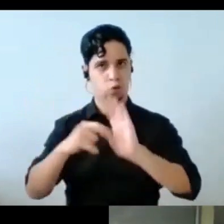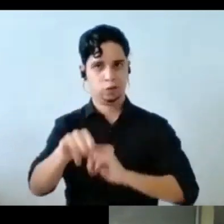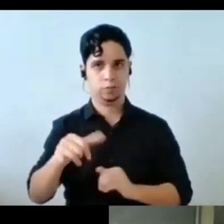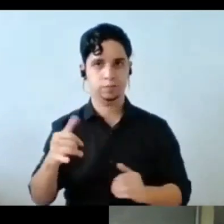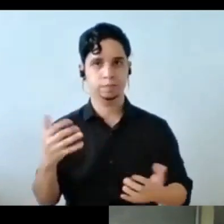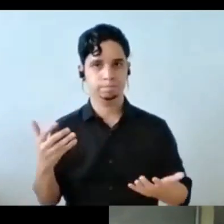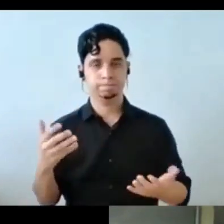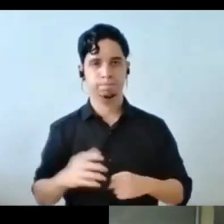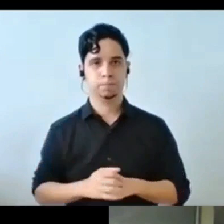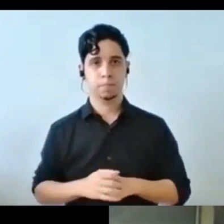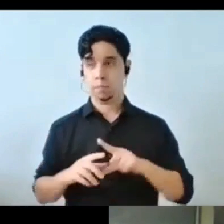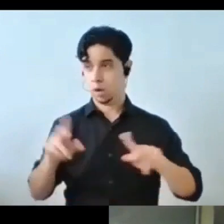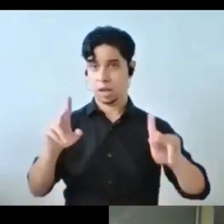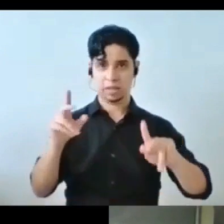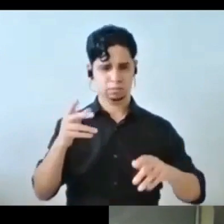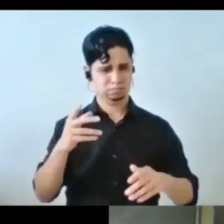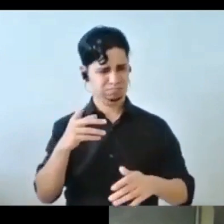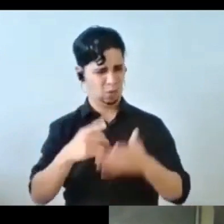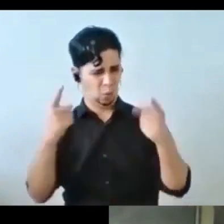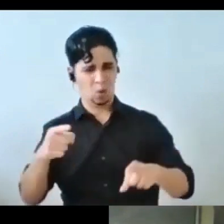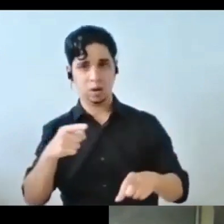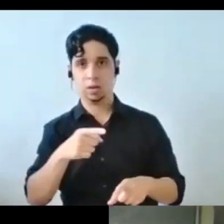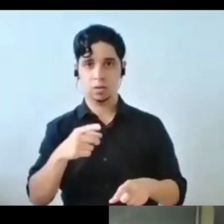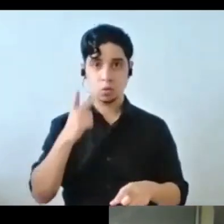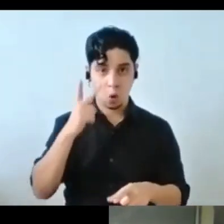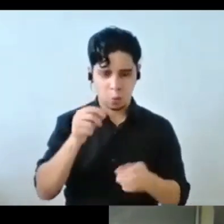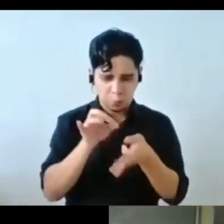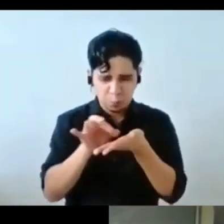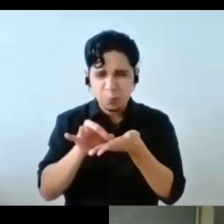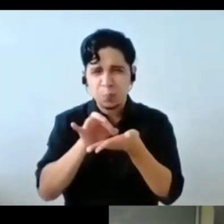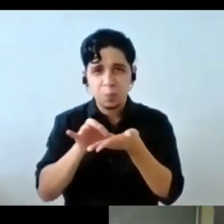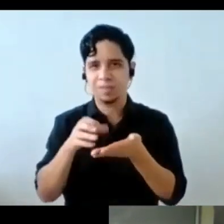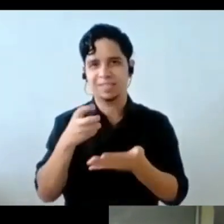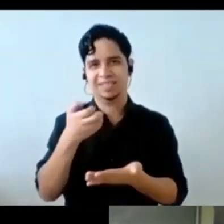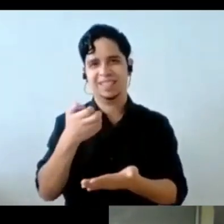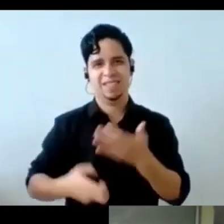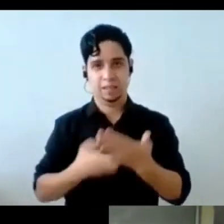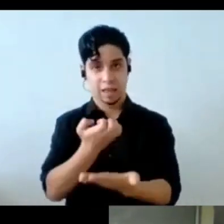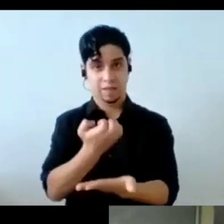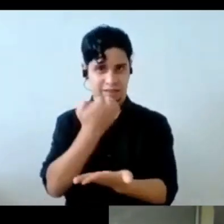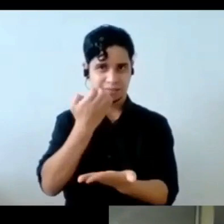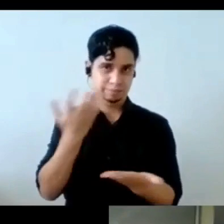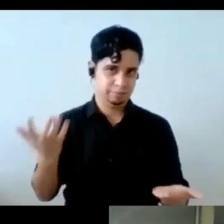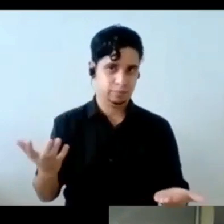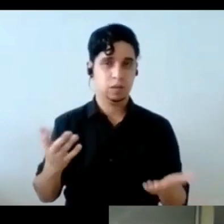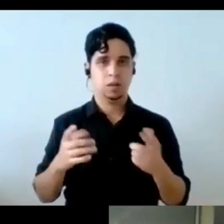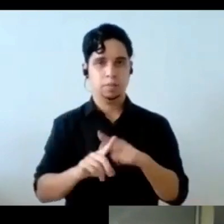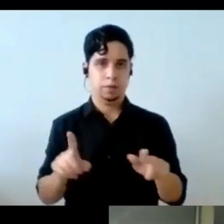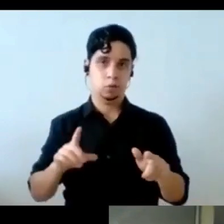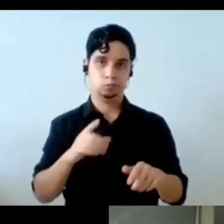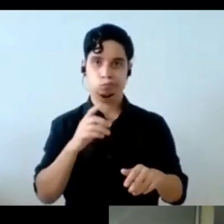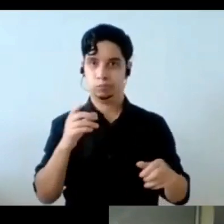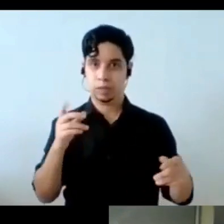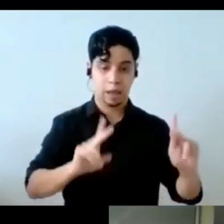pero espérate, ¿pero qué está pasando aquí? Pues si no lo veo, pues tú estás chiquitito, pues tú sabes. O sea, pero obviamente, pues como todo el que comienza,